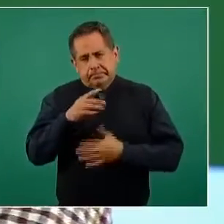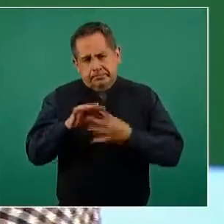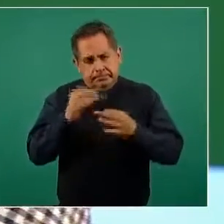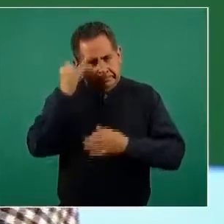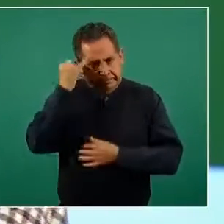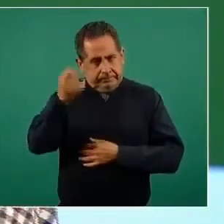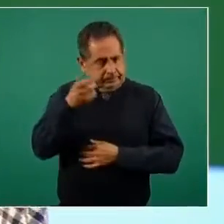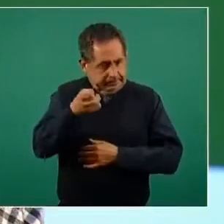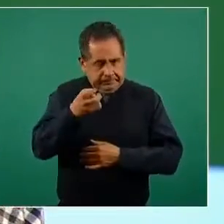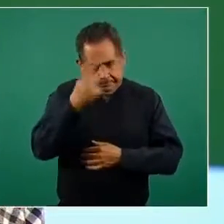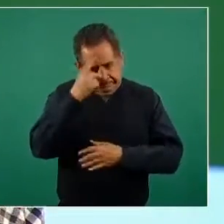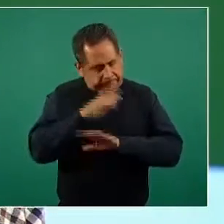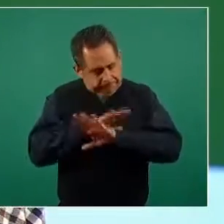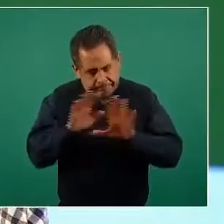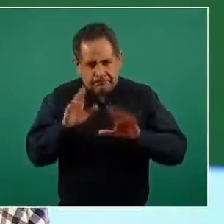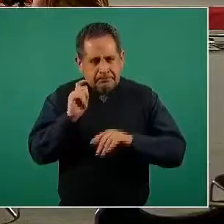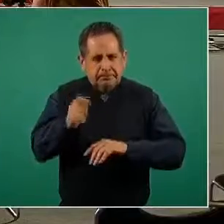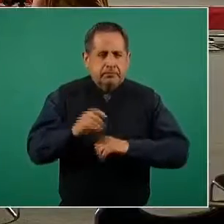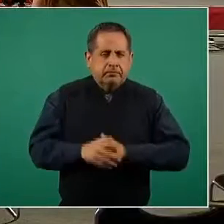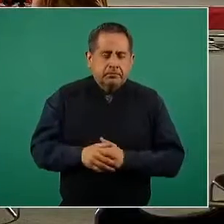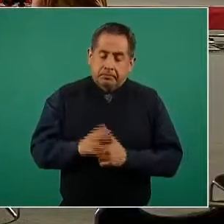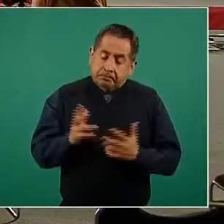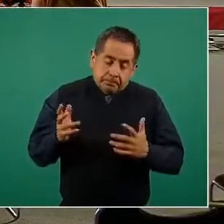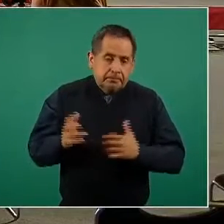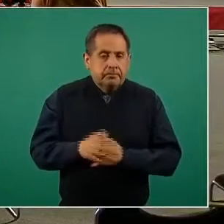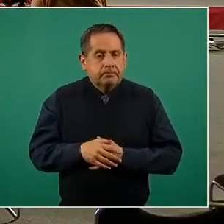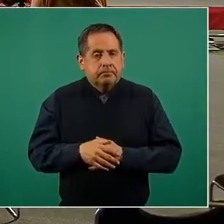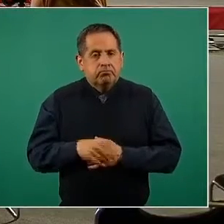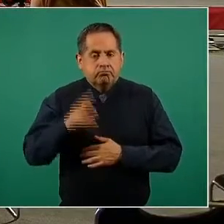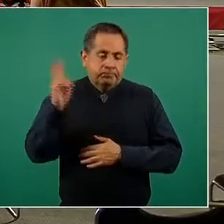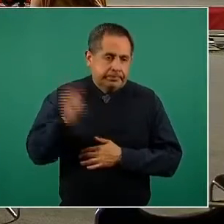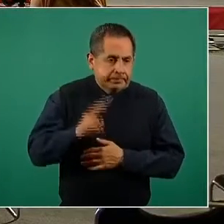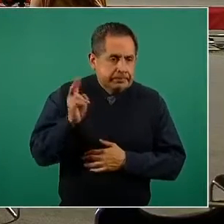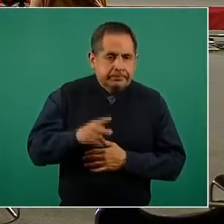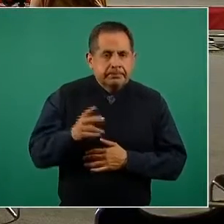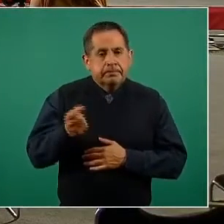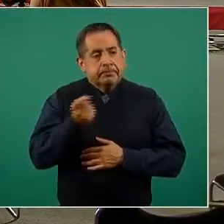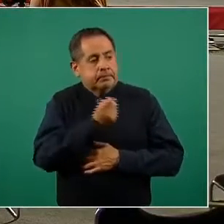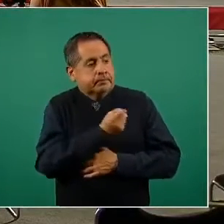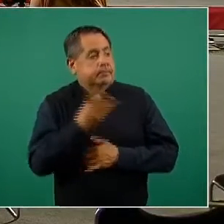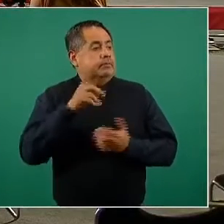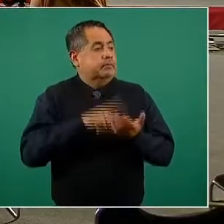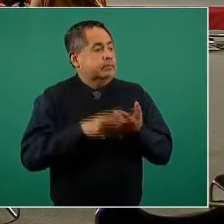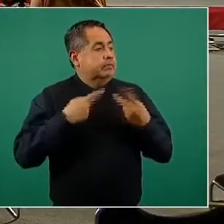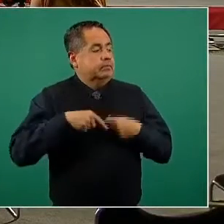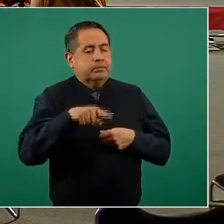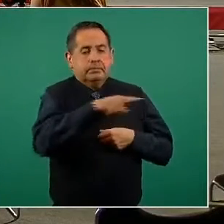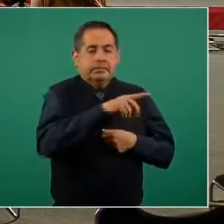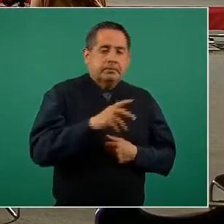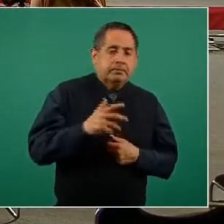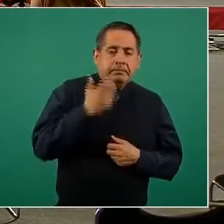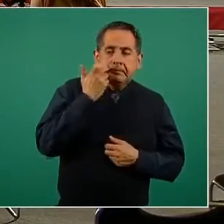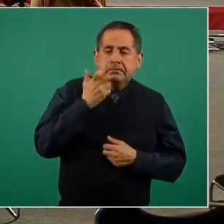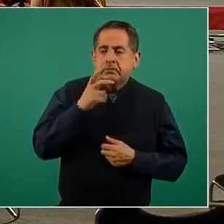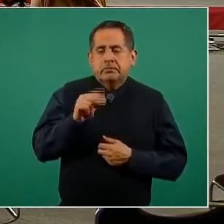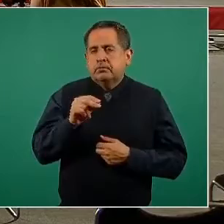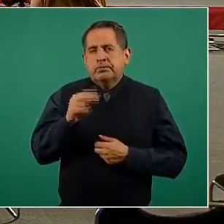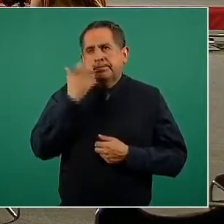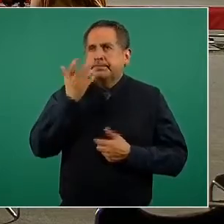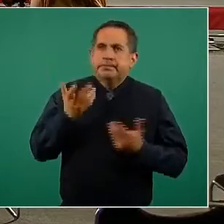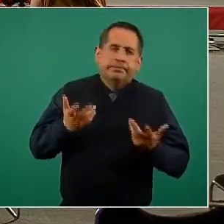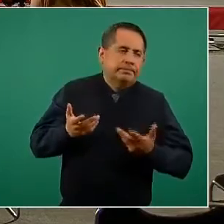idea. Es una pena, pero pues es parte de la realidad que algunas personas no contribuyan